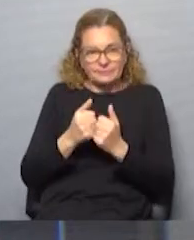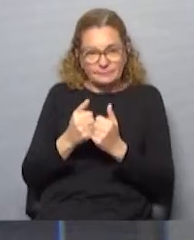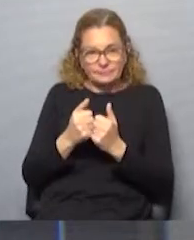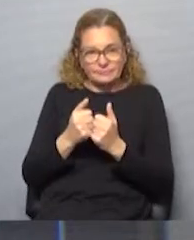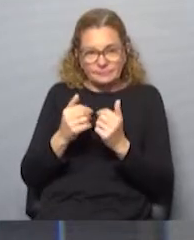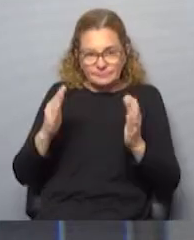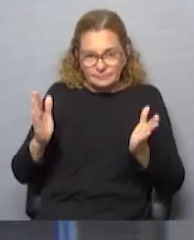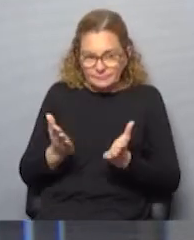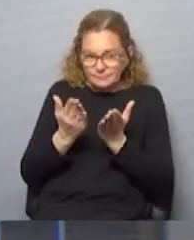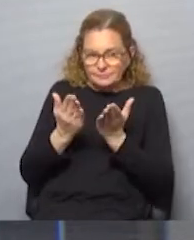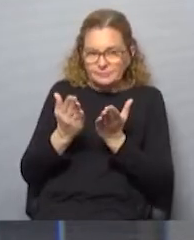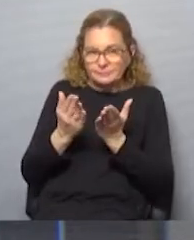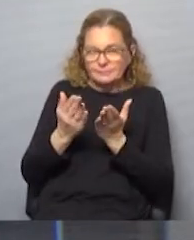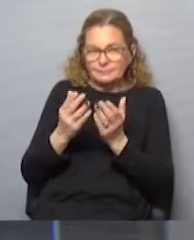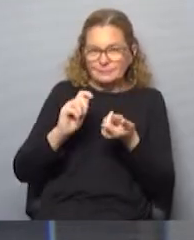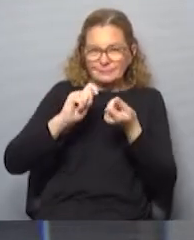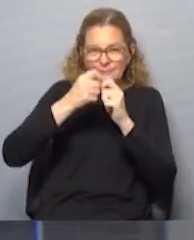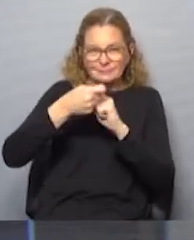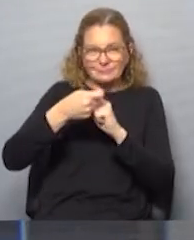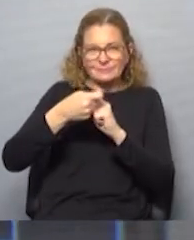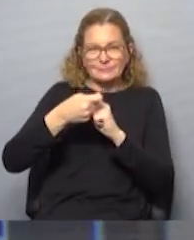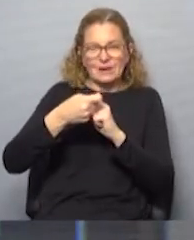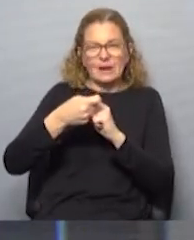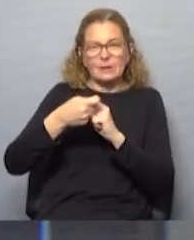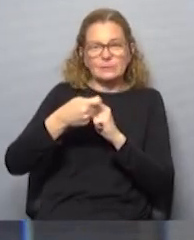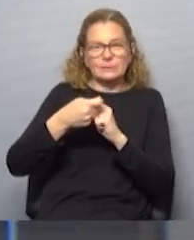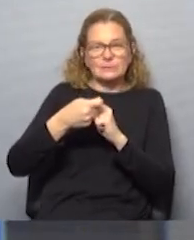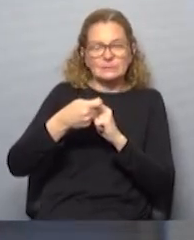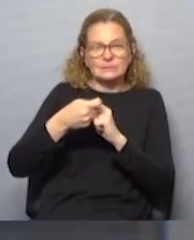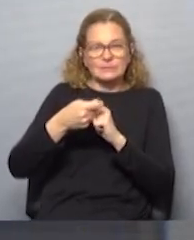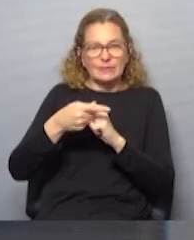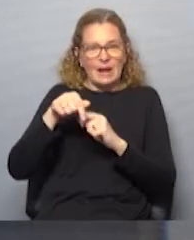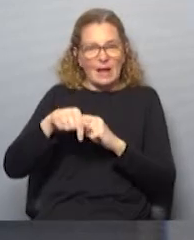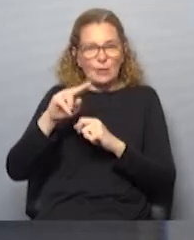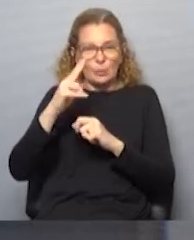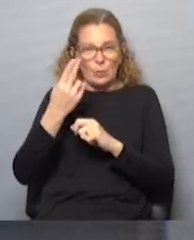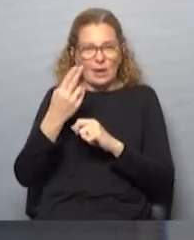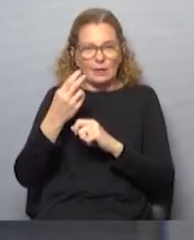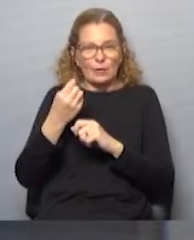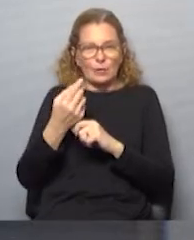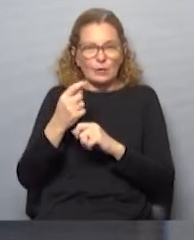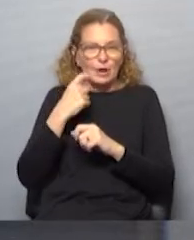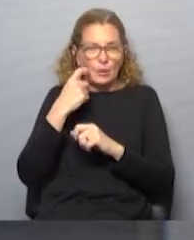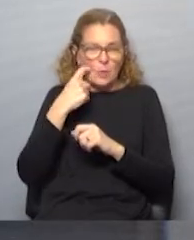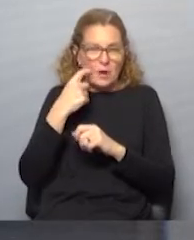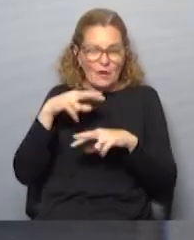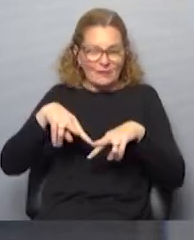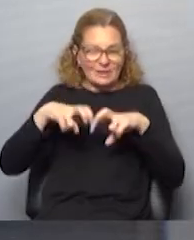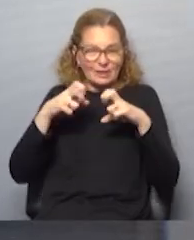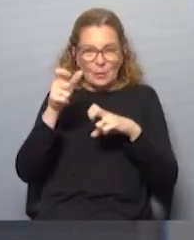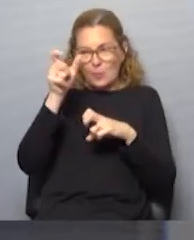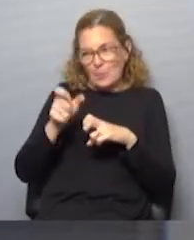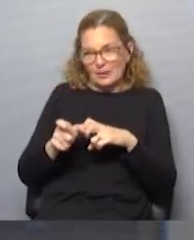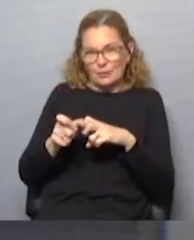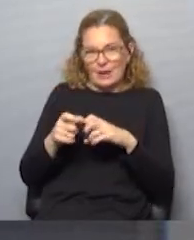impulse una transformación de la matriz productiva de nuestro país con el número de investigadores por habitante que